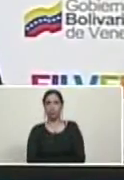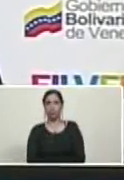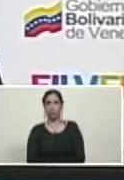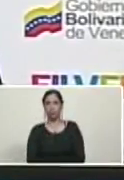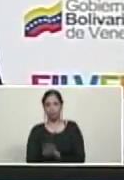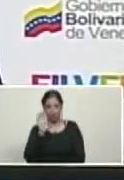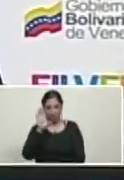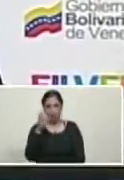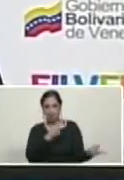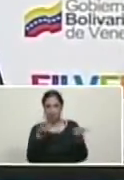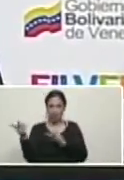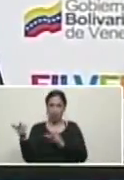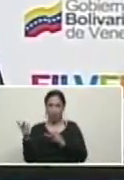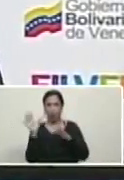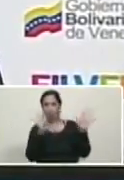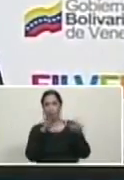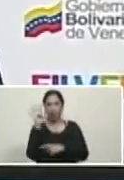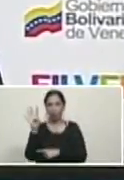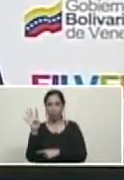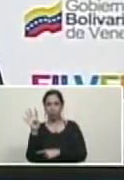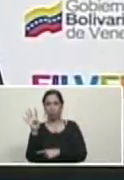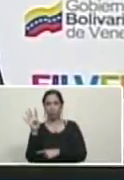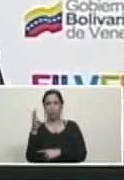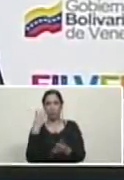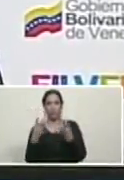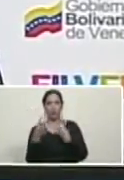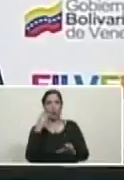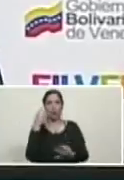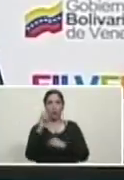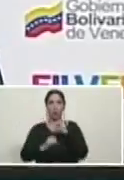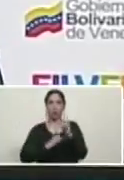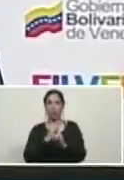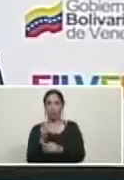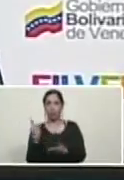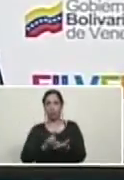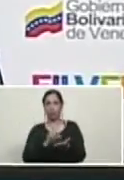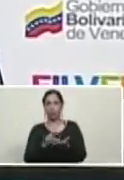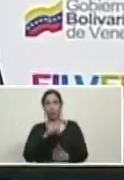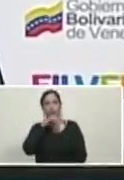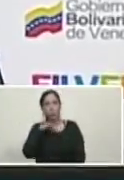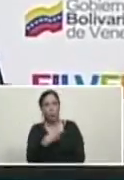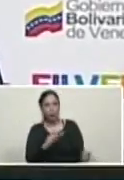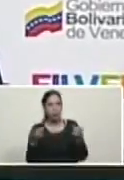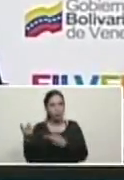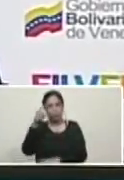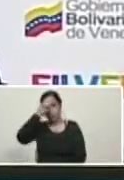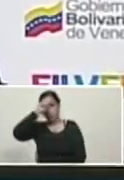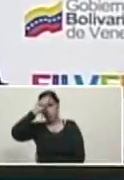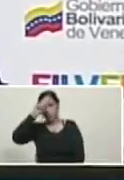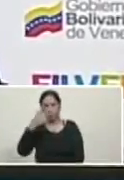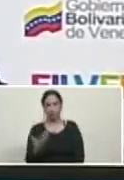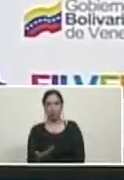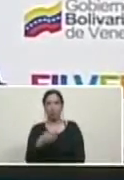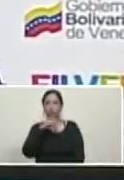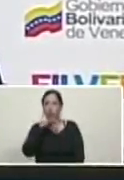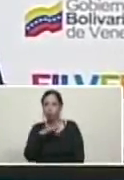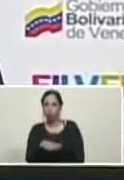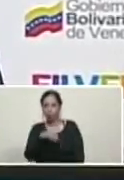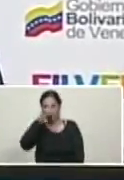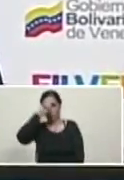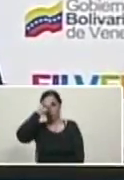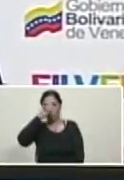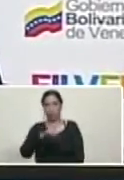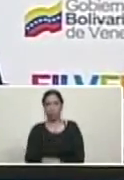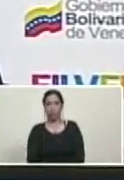esta edición número 14, yo los invito a conocer la historia de Turquía, la belleza de la historia de Turquía,